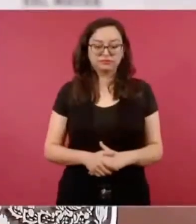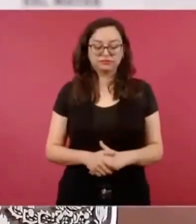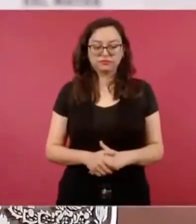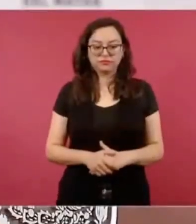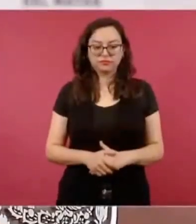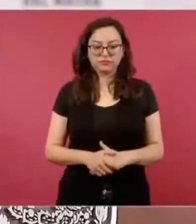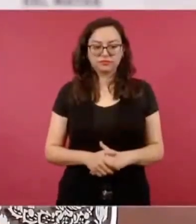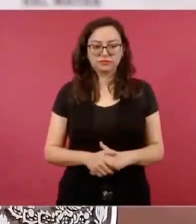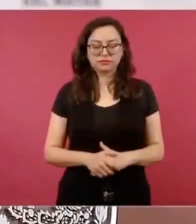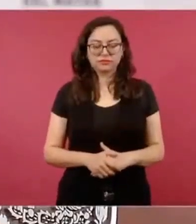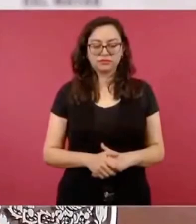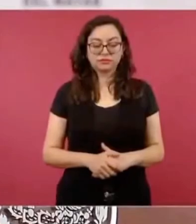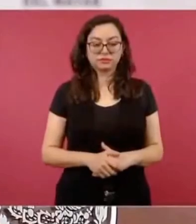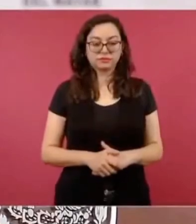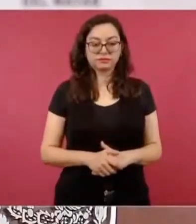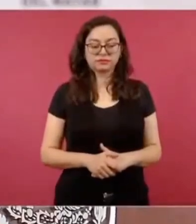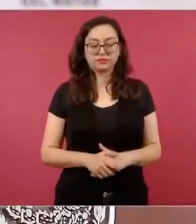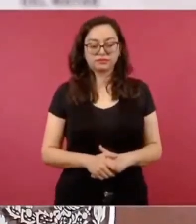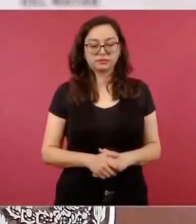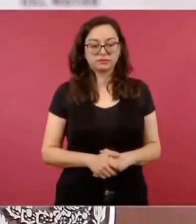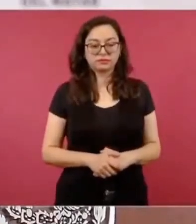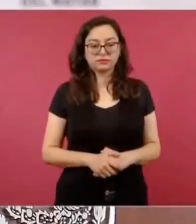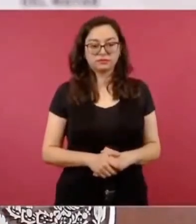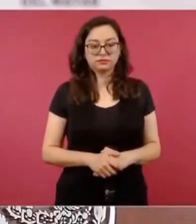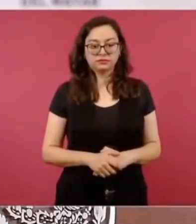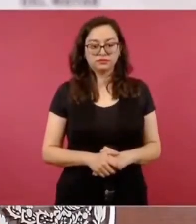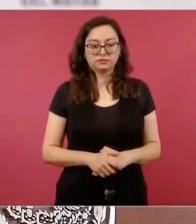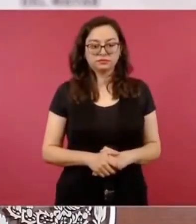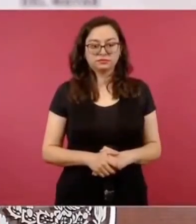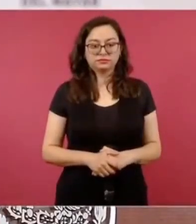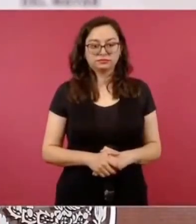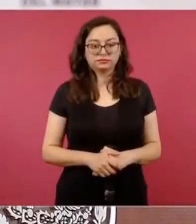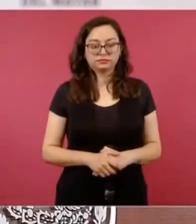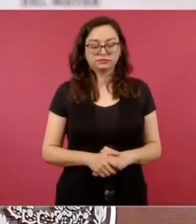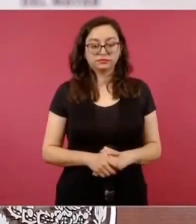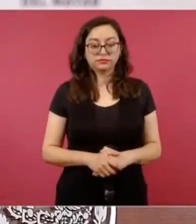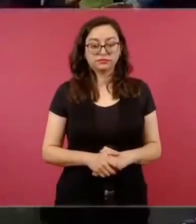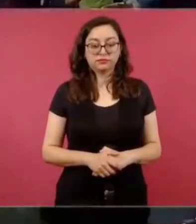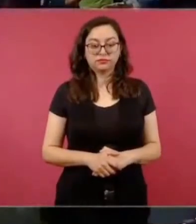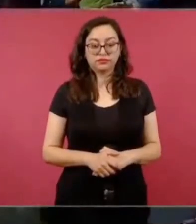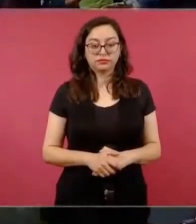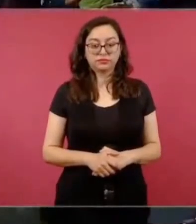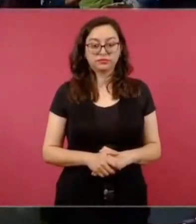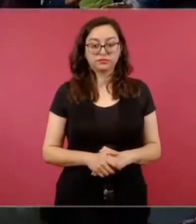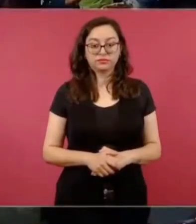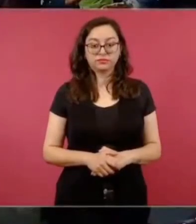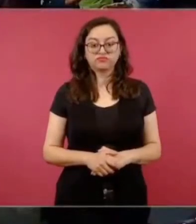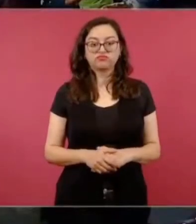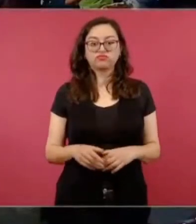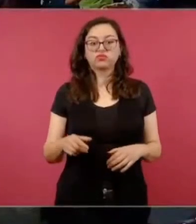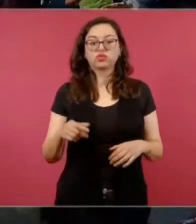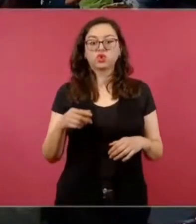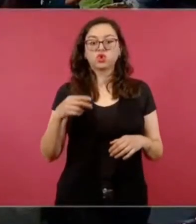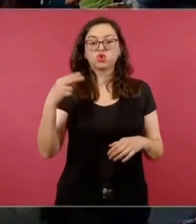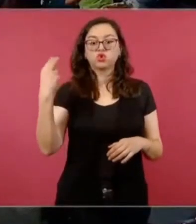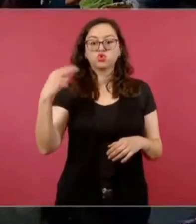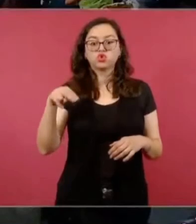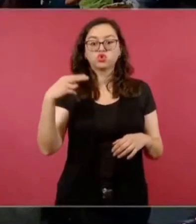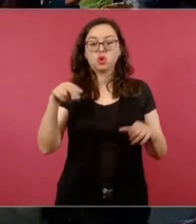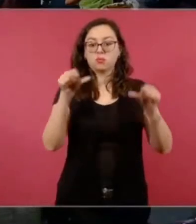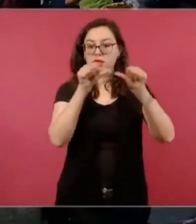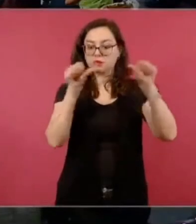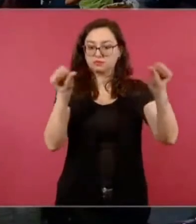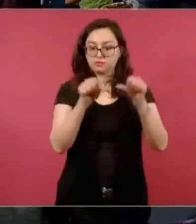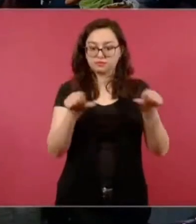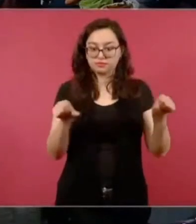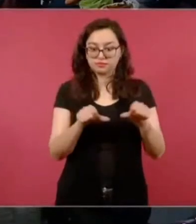Nada más así a lo mejor los nombres, si lo puedes oscurecer, nada más lo que quiero ver es… O